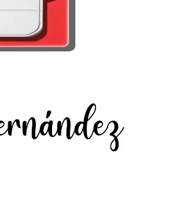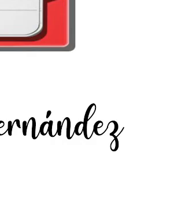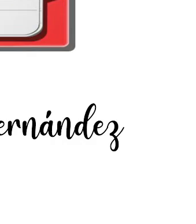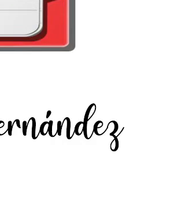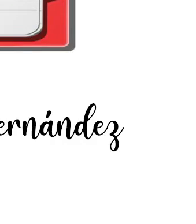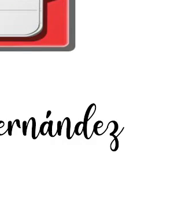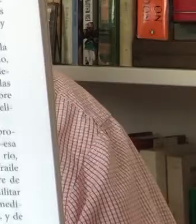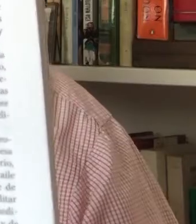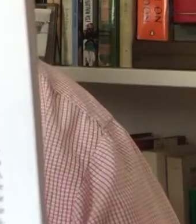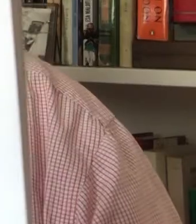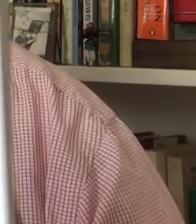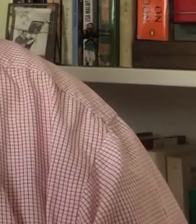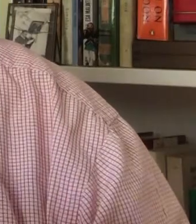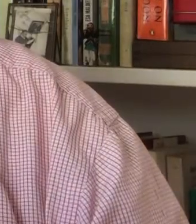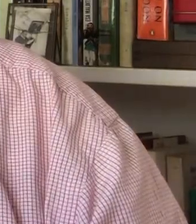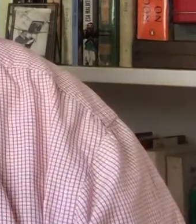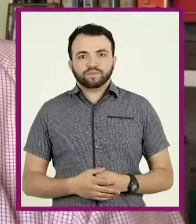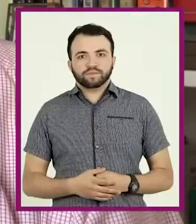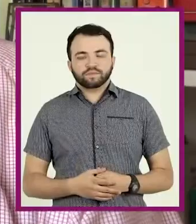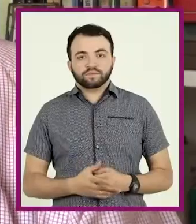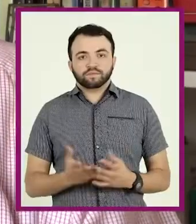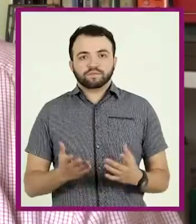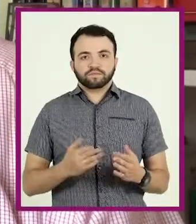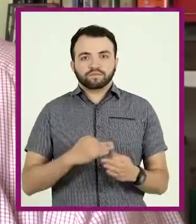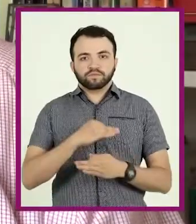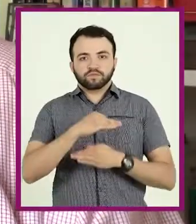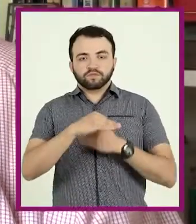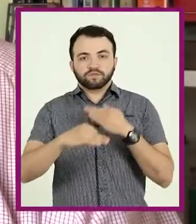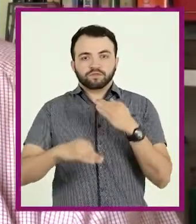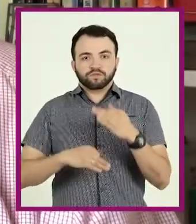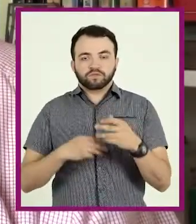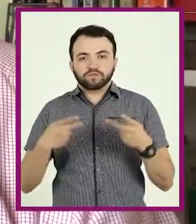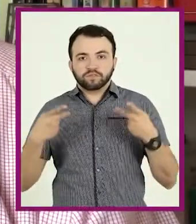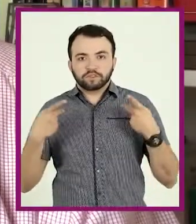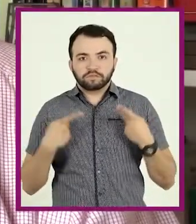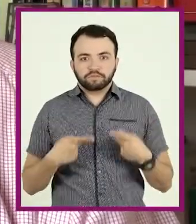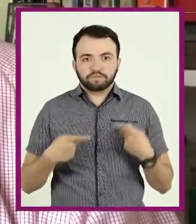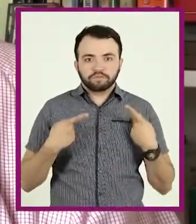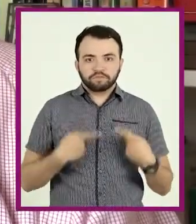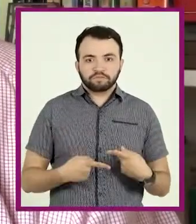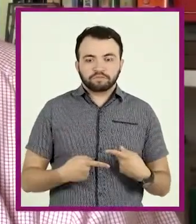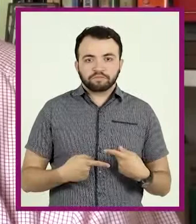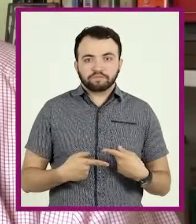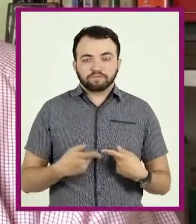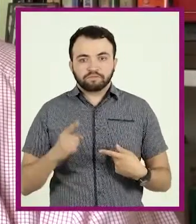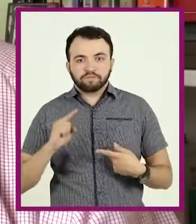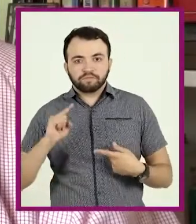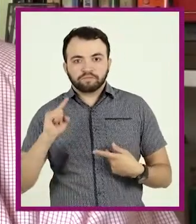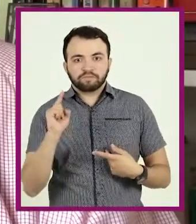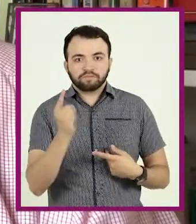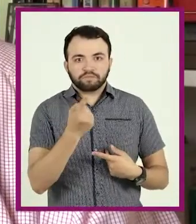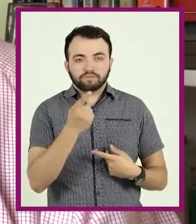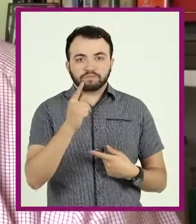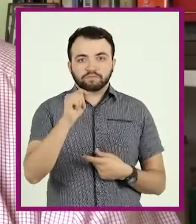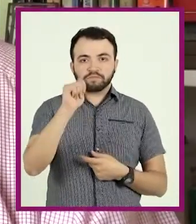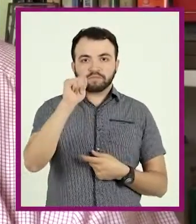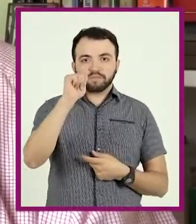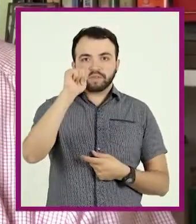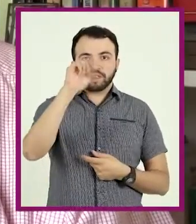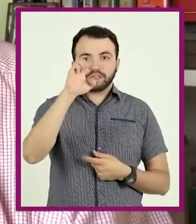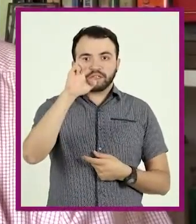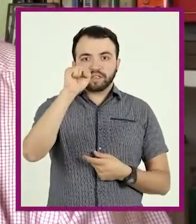Para todas as pessoas Quizón